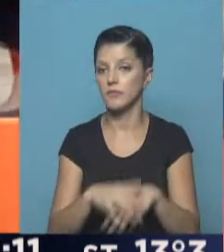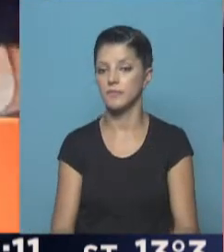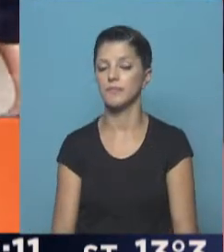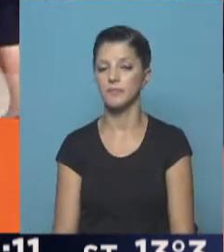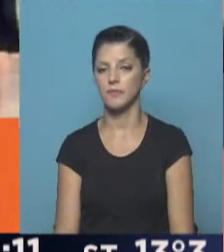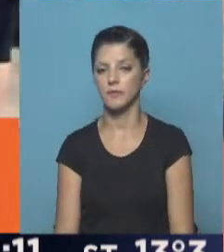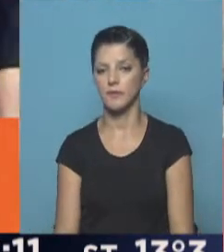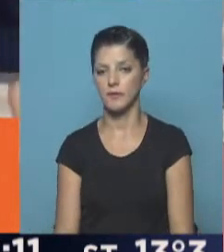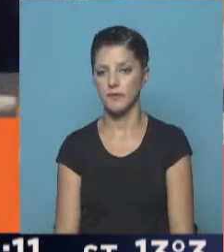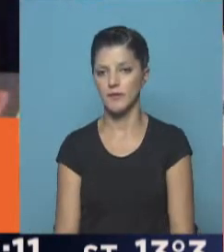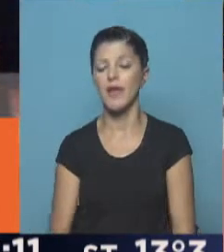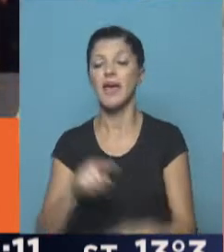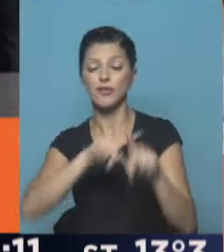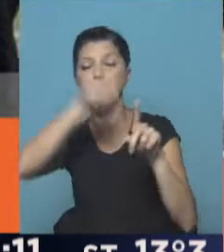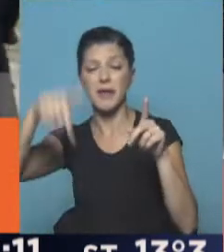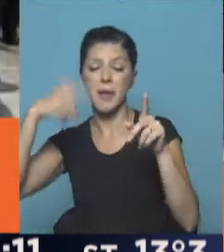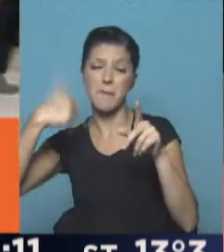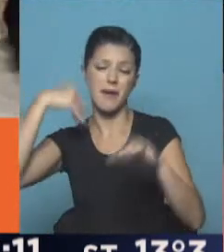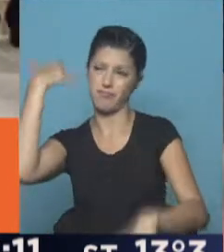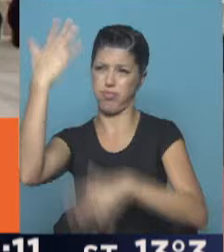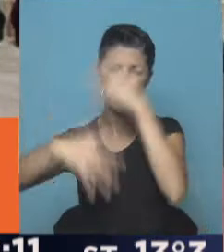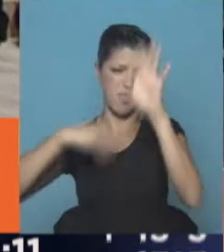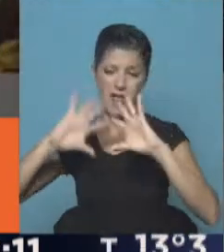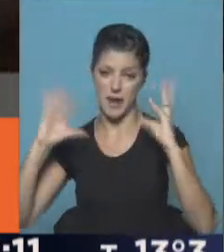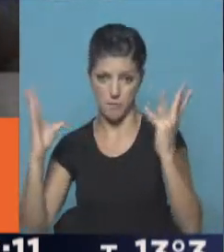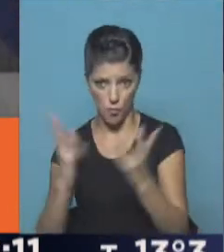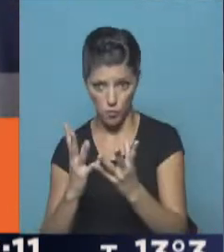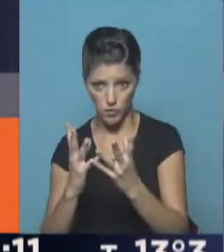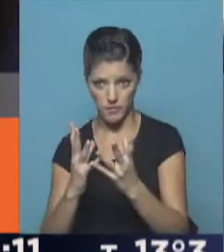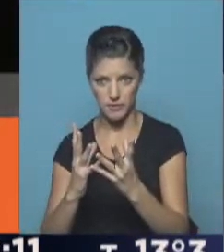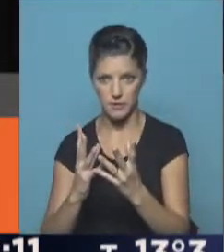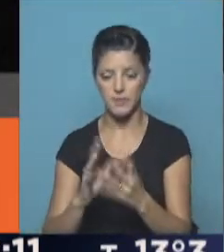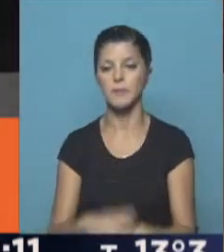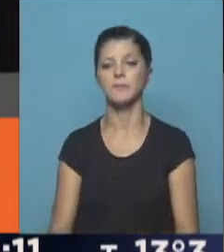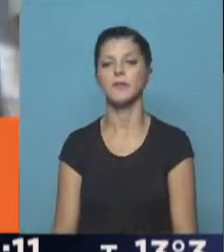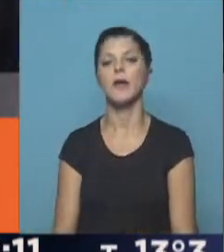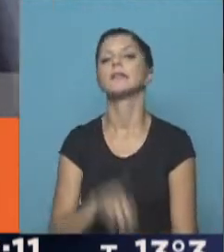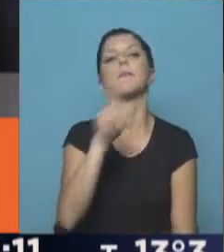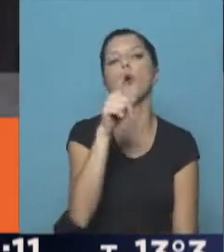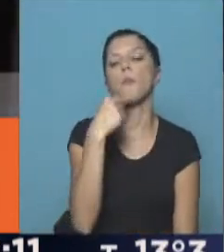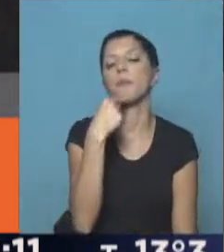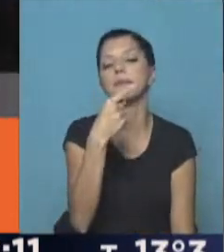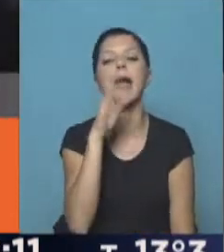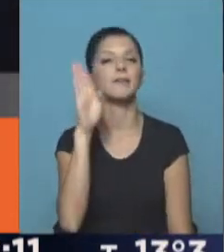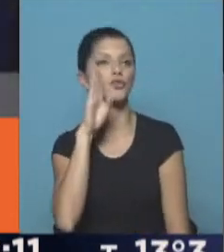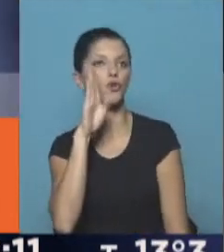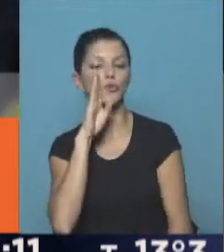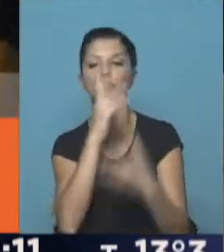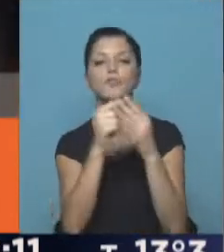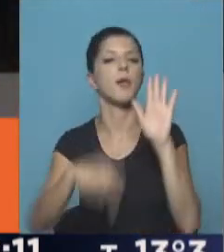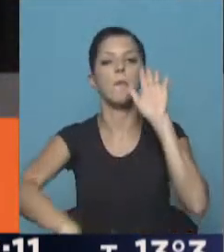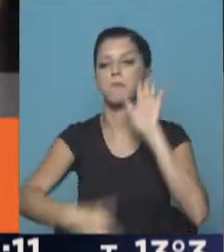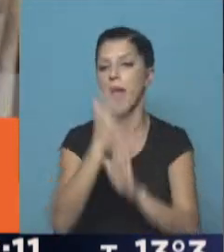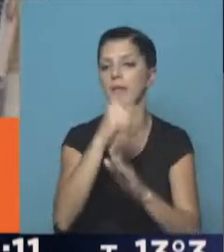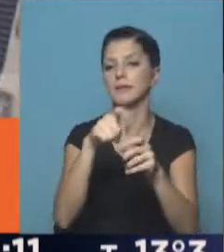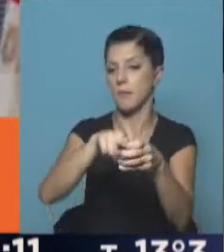genera un mundo mucho más desordenado. Todavía no es un actor tampoco relevante como para decir sale Estados Unidos, lo suplen otros actores. Claro. Y